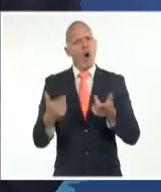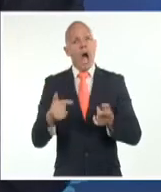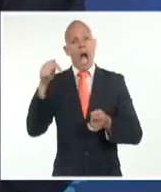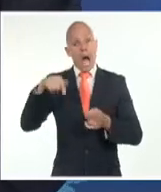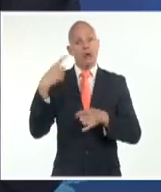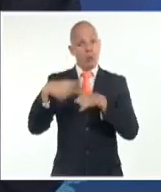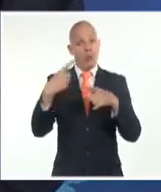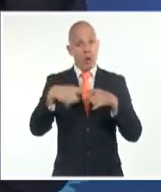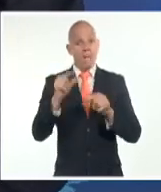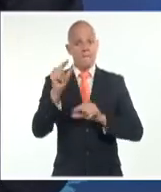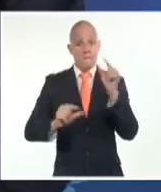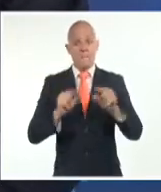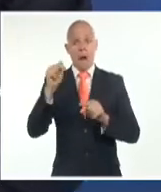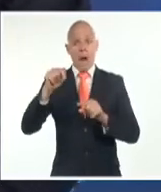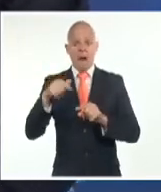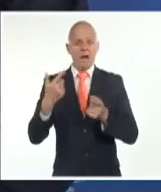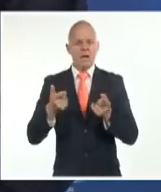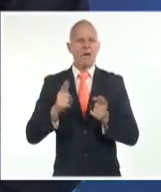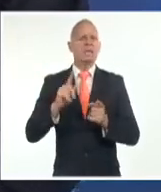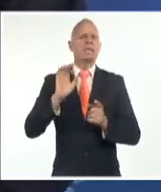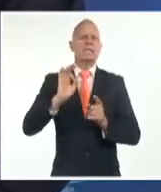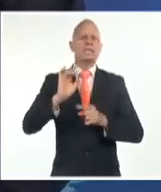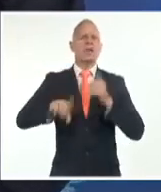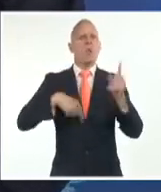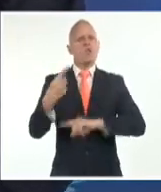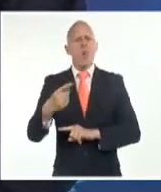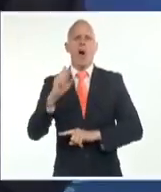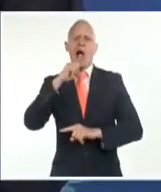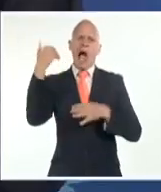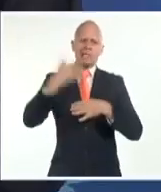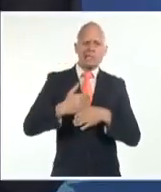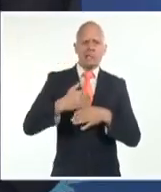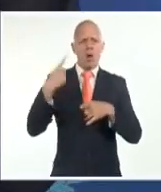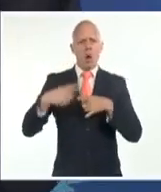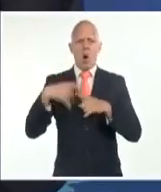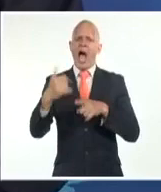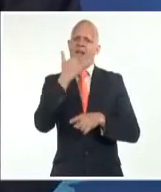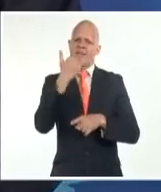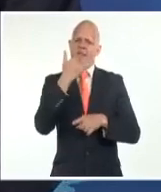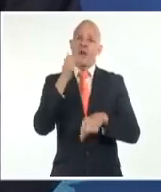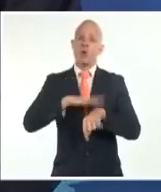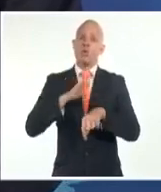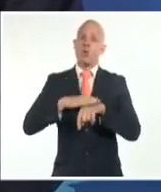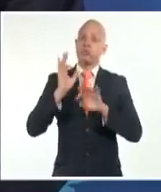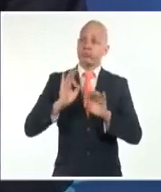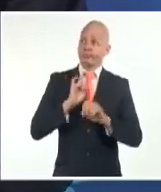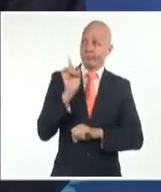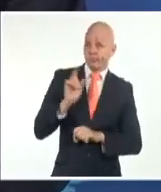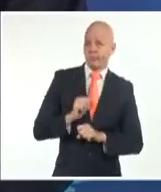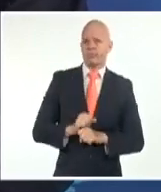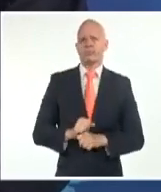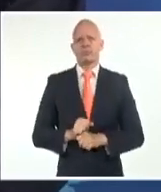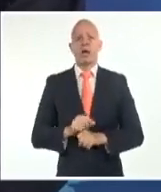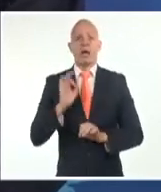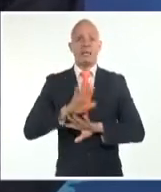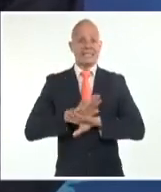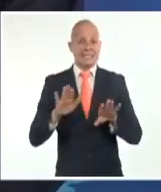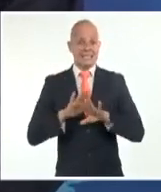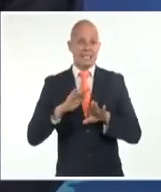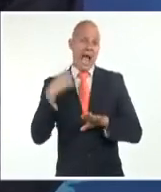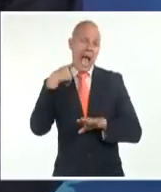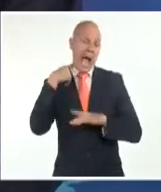de toda la población cubana a causa del genocida, inmoral e ilegal bloqueo económico, comercial y financiero que mantiene el gobierno de los